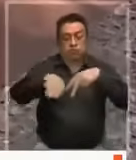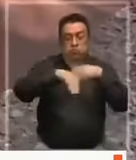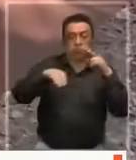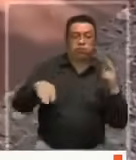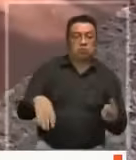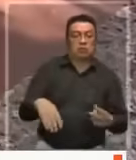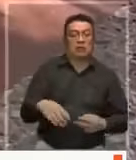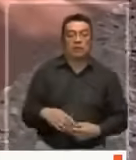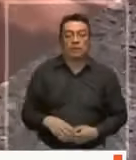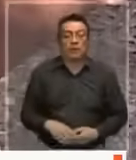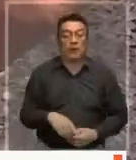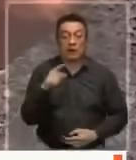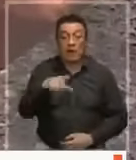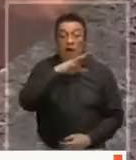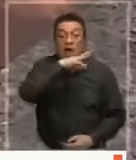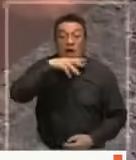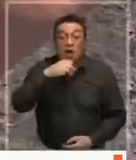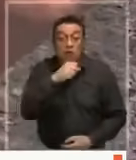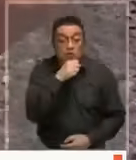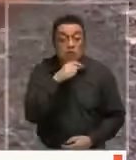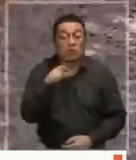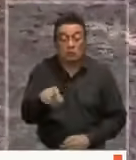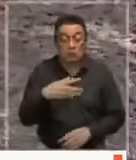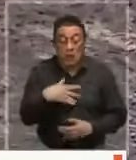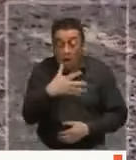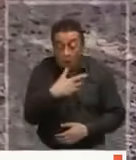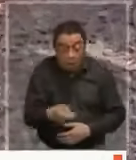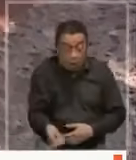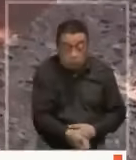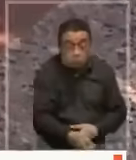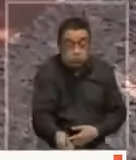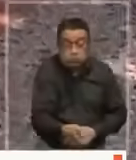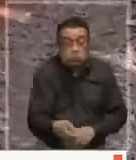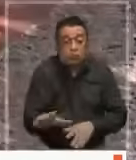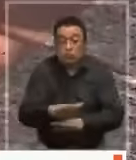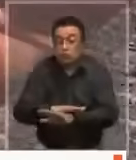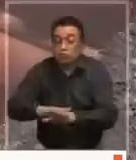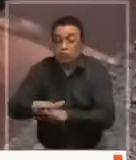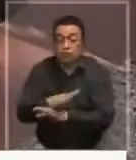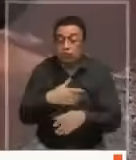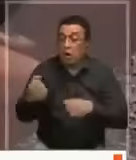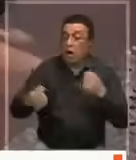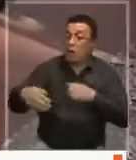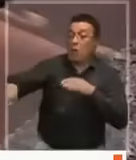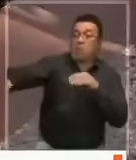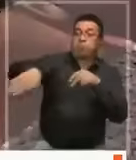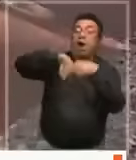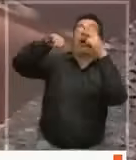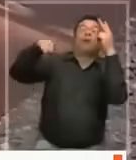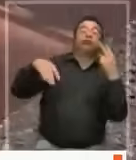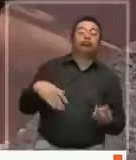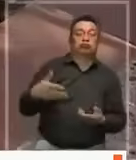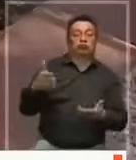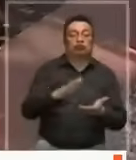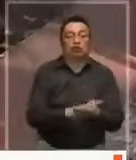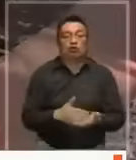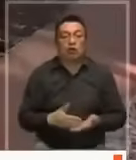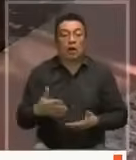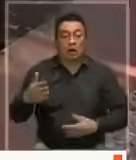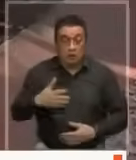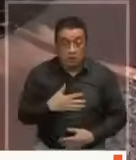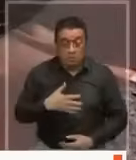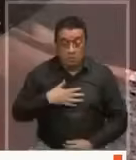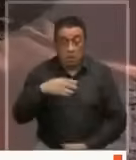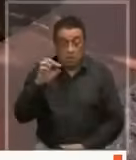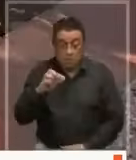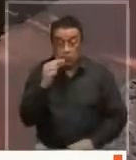haciendo? ¿Es un adulto mayor? Es un adulto mayor, regando las plantas, su pasto como siempre, que lo cuida mucho. Eso, estaba haciendo lo de toda la vida. Sí, mi papá lo había visto